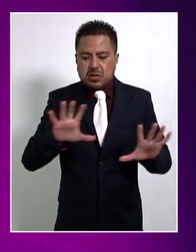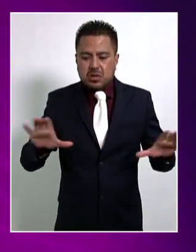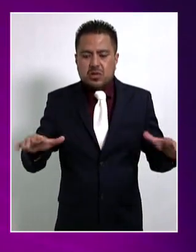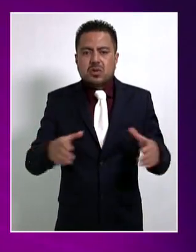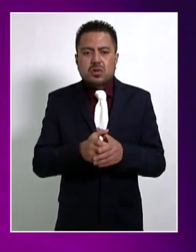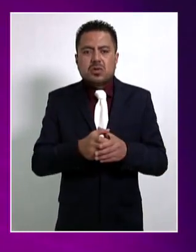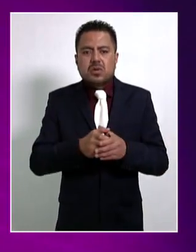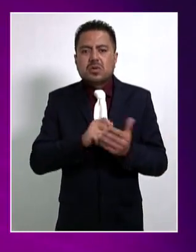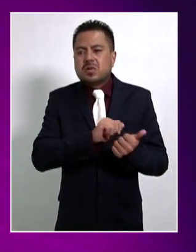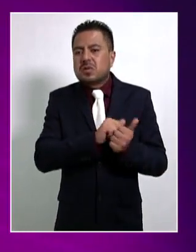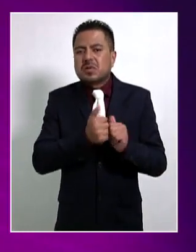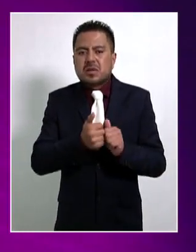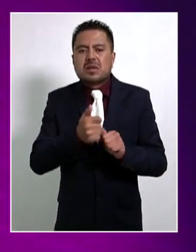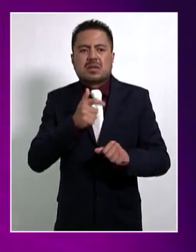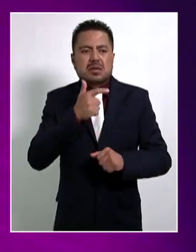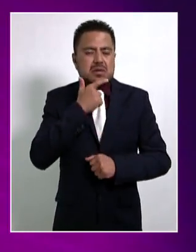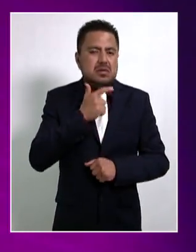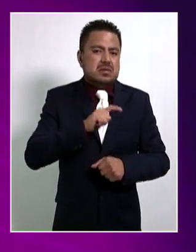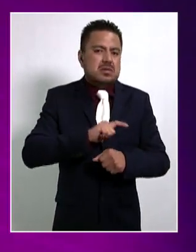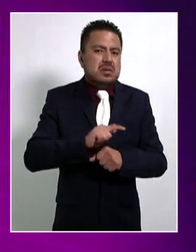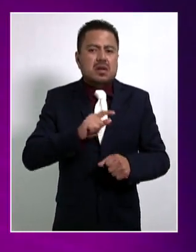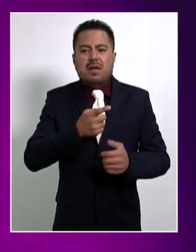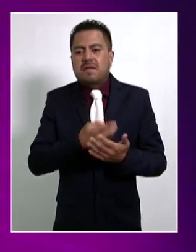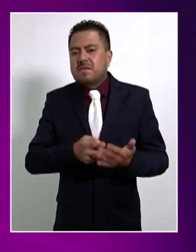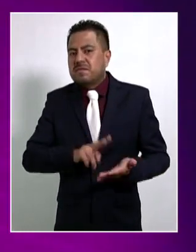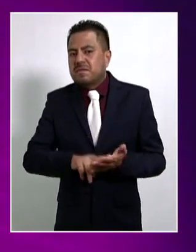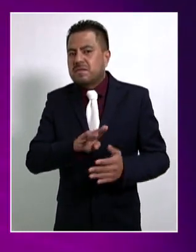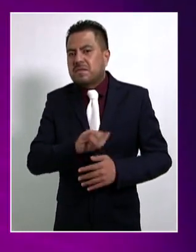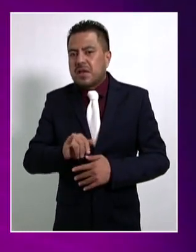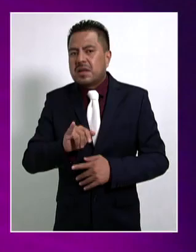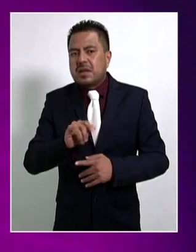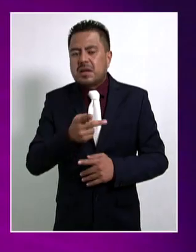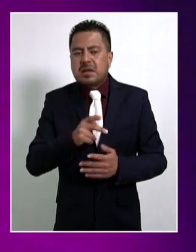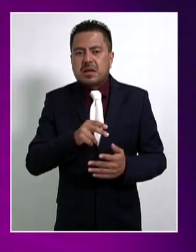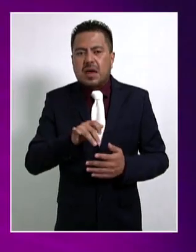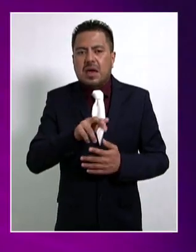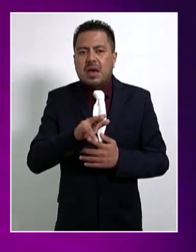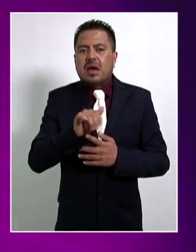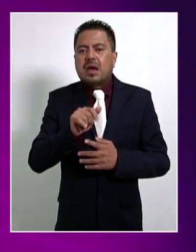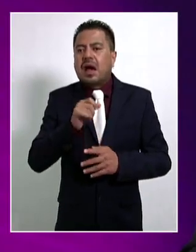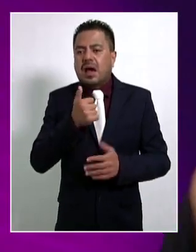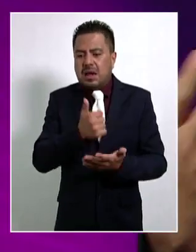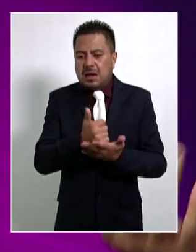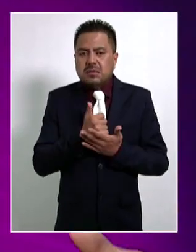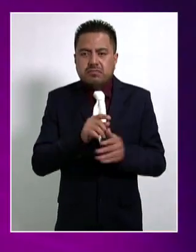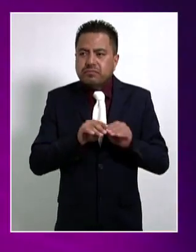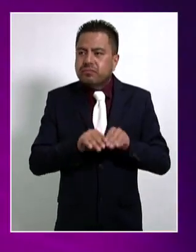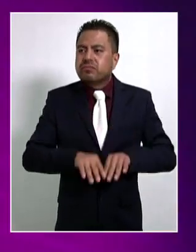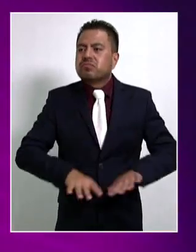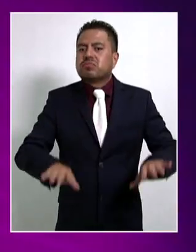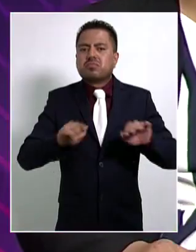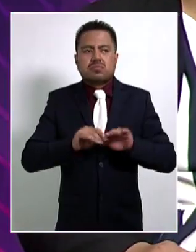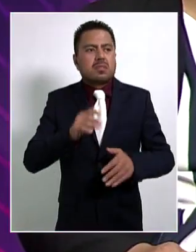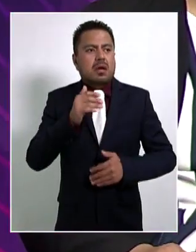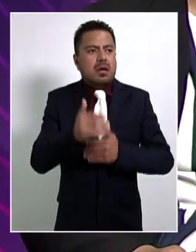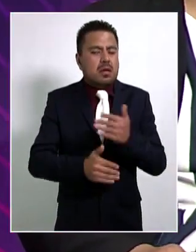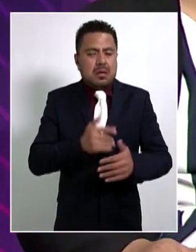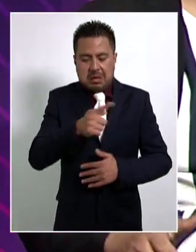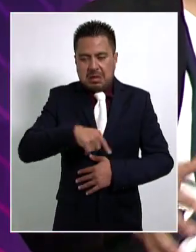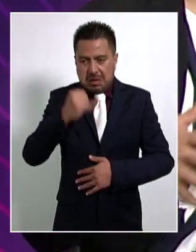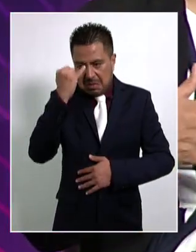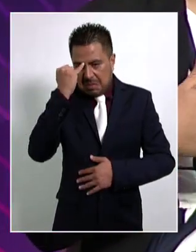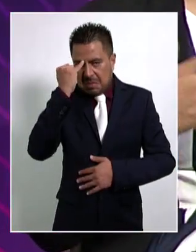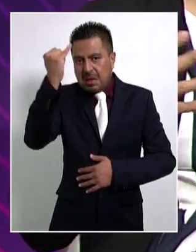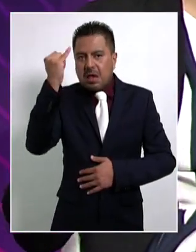personas transgénero, travestis, transexuales, no binarias, y que nos ayuda a enunciar pues esta transición de la que hacemos, ¿no?